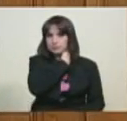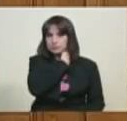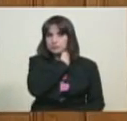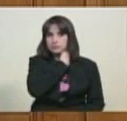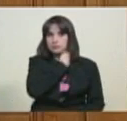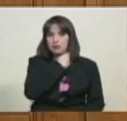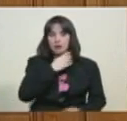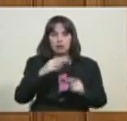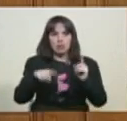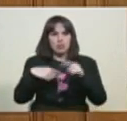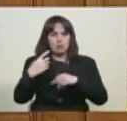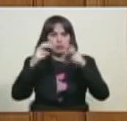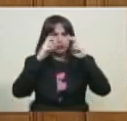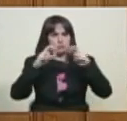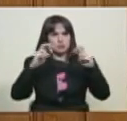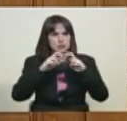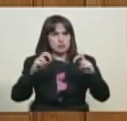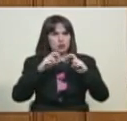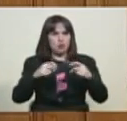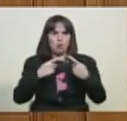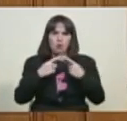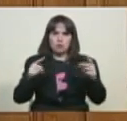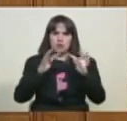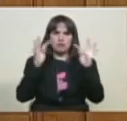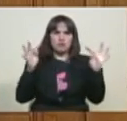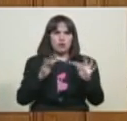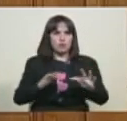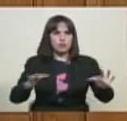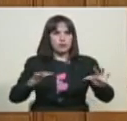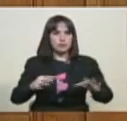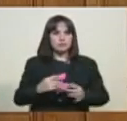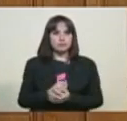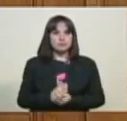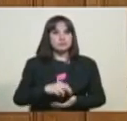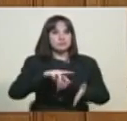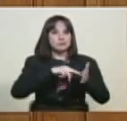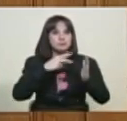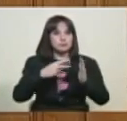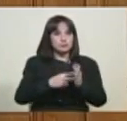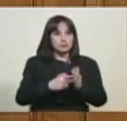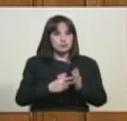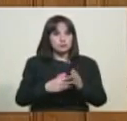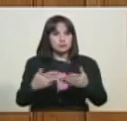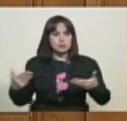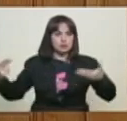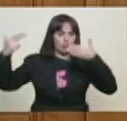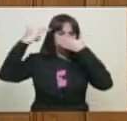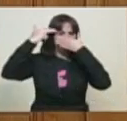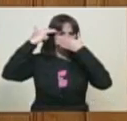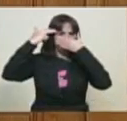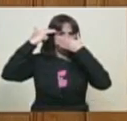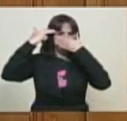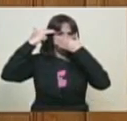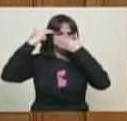que luego se investigó por diversas razones. Significó un secuestro y el